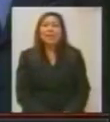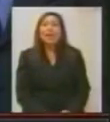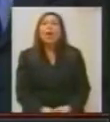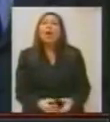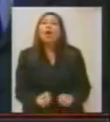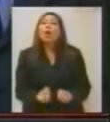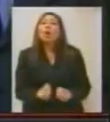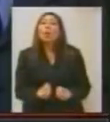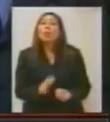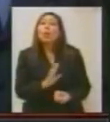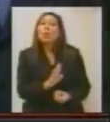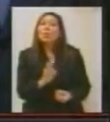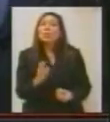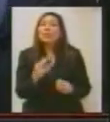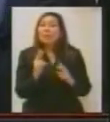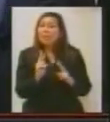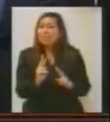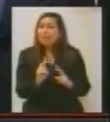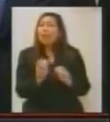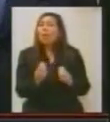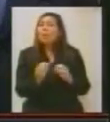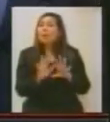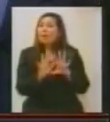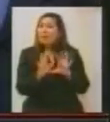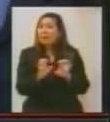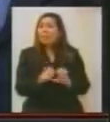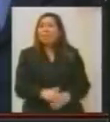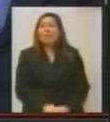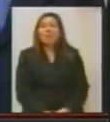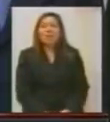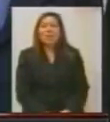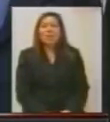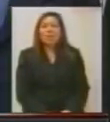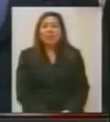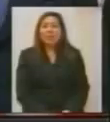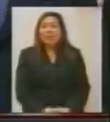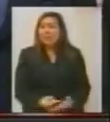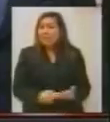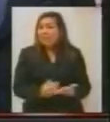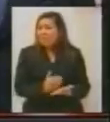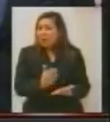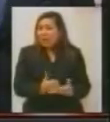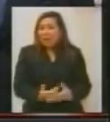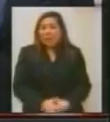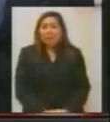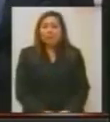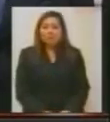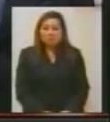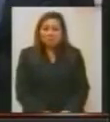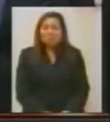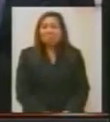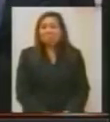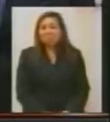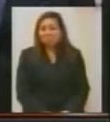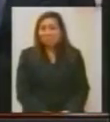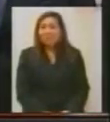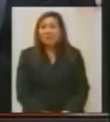¿Cómo van a ustedes ver o van a evaluar, no sé, la situación? Bueno,